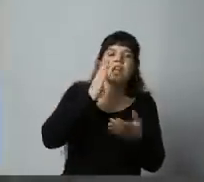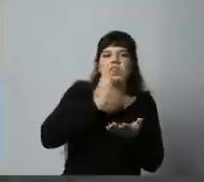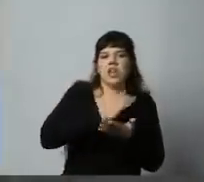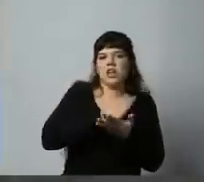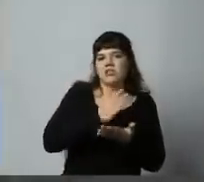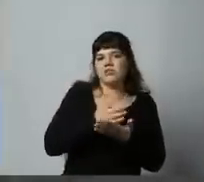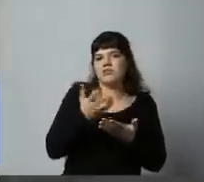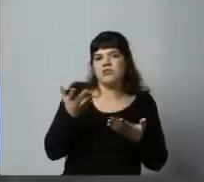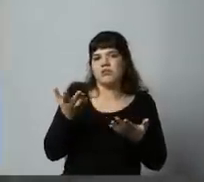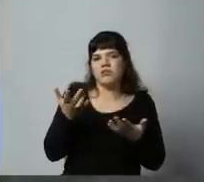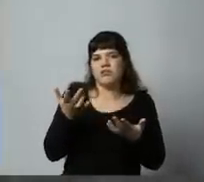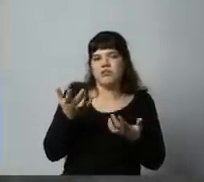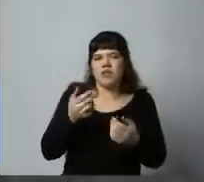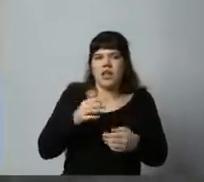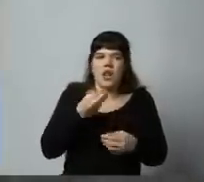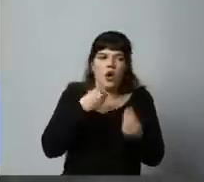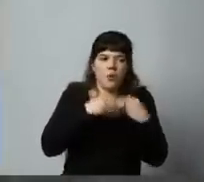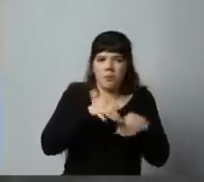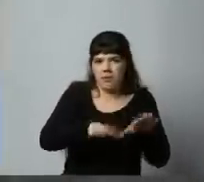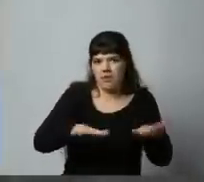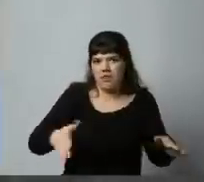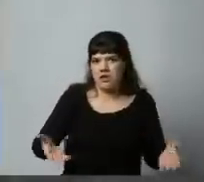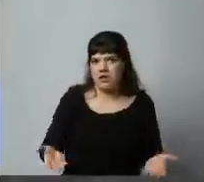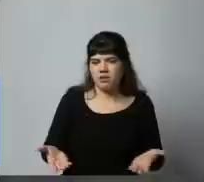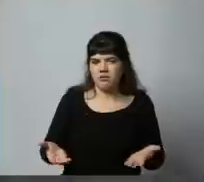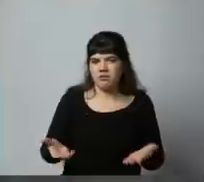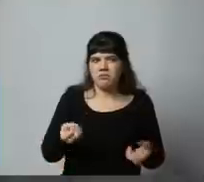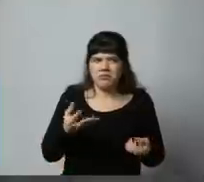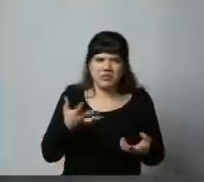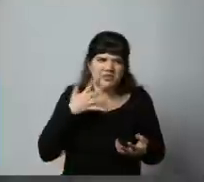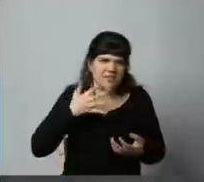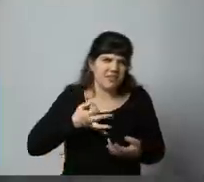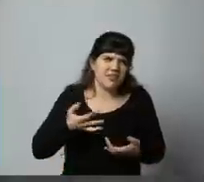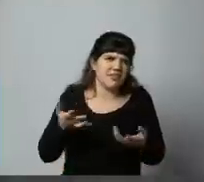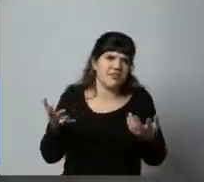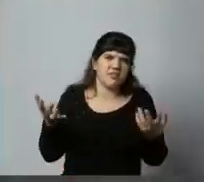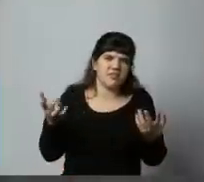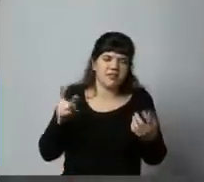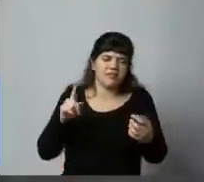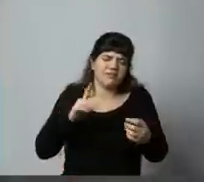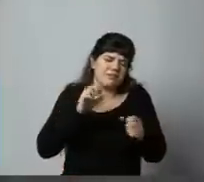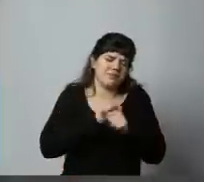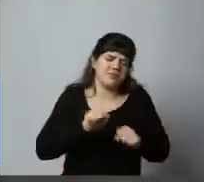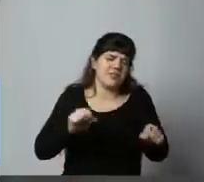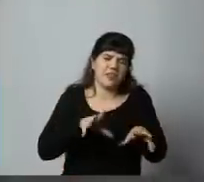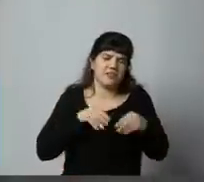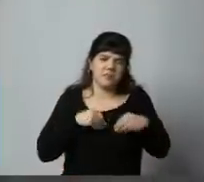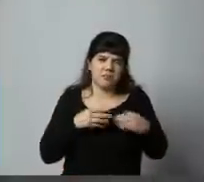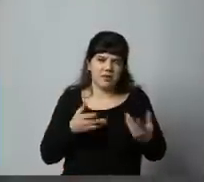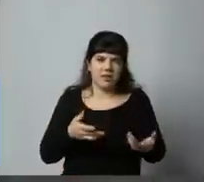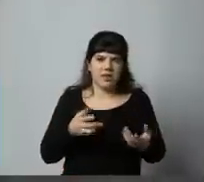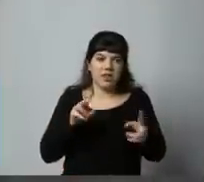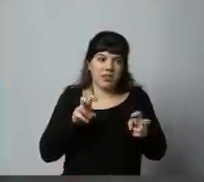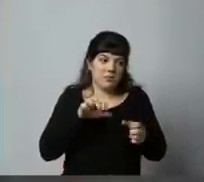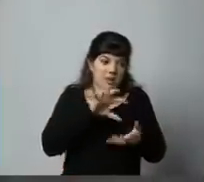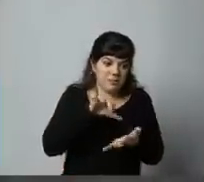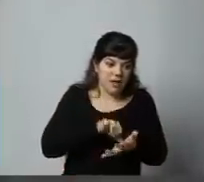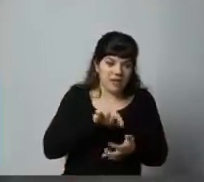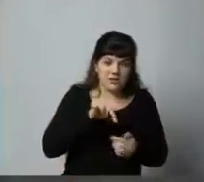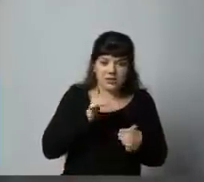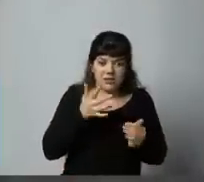niños a comer porque eso sería absolutamente inaceptable en un país de